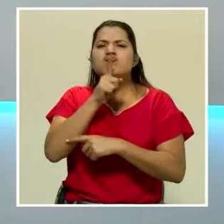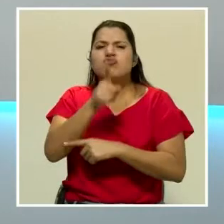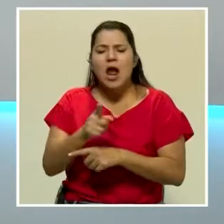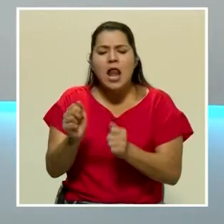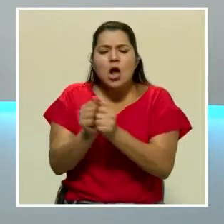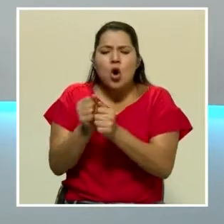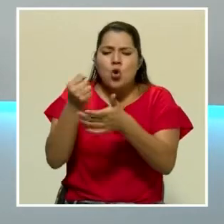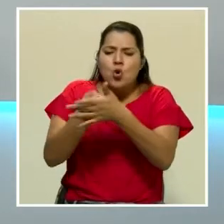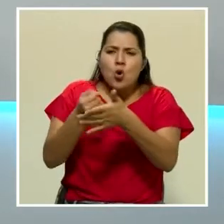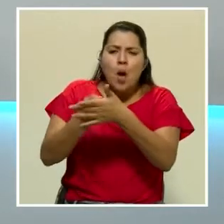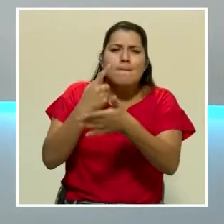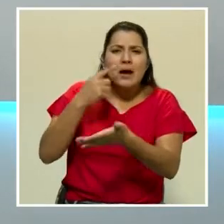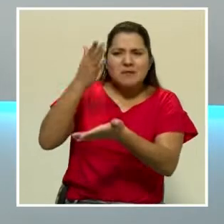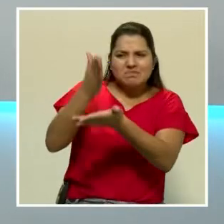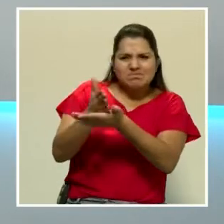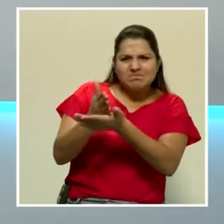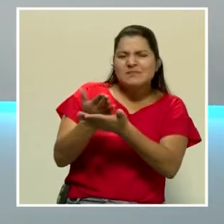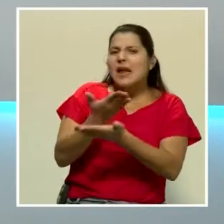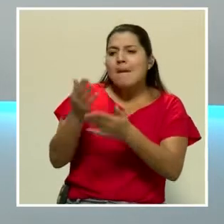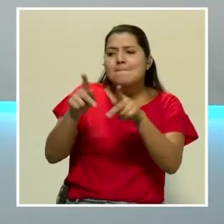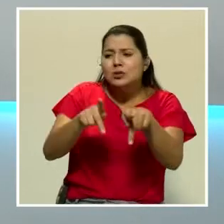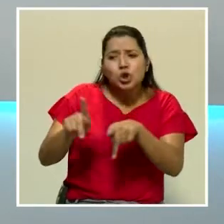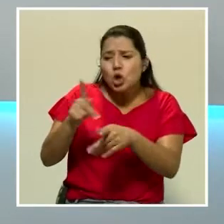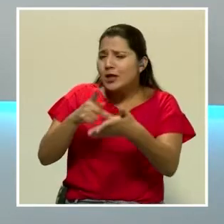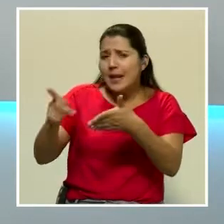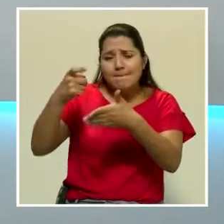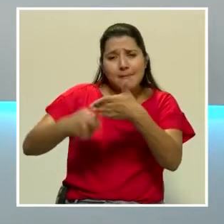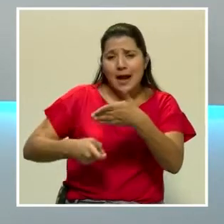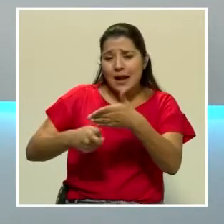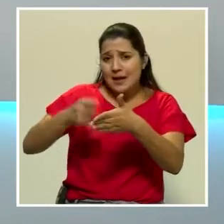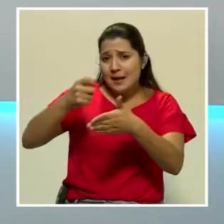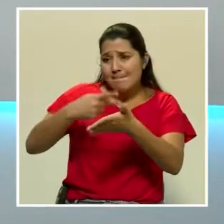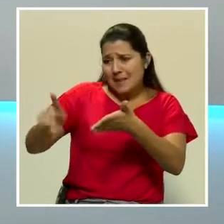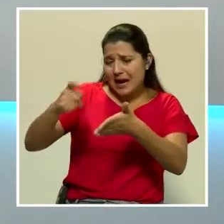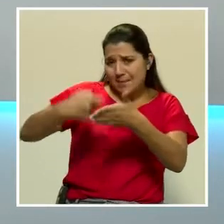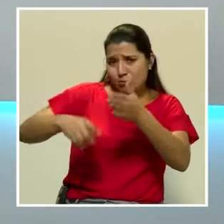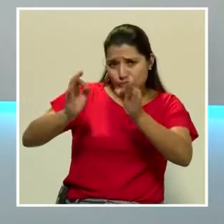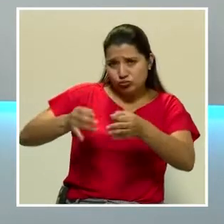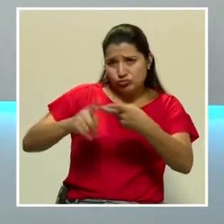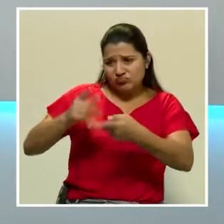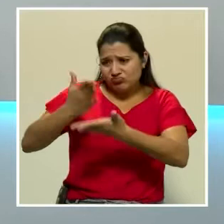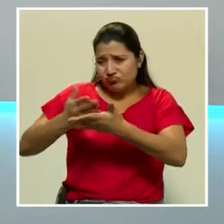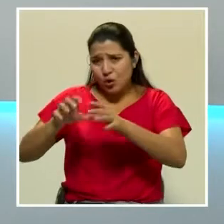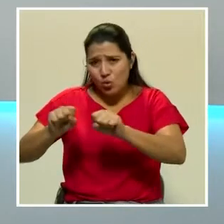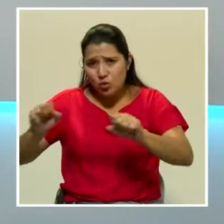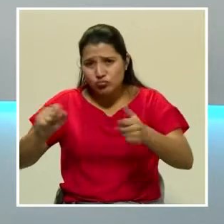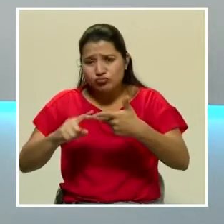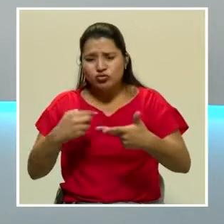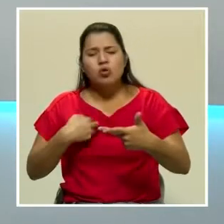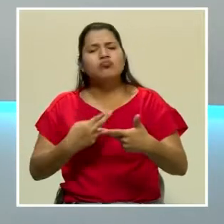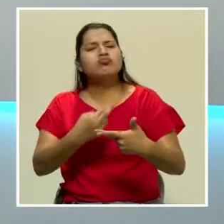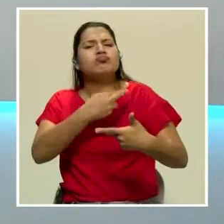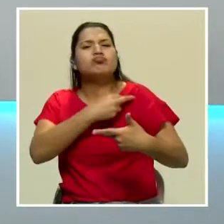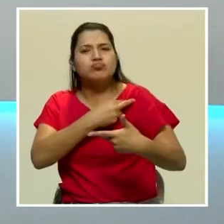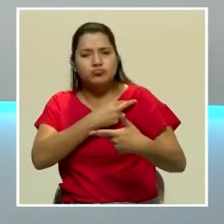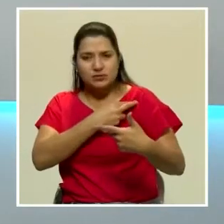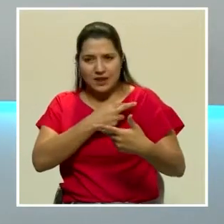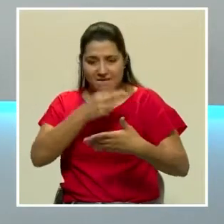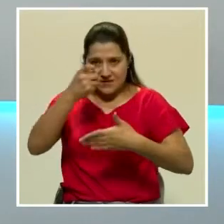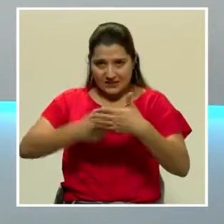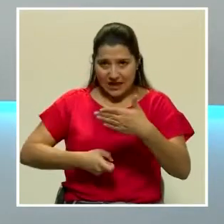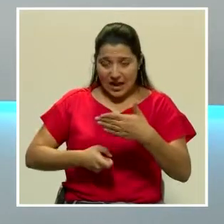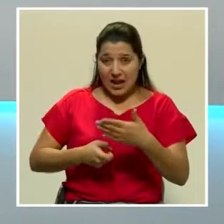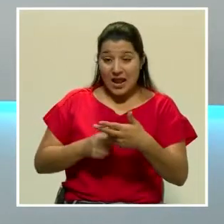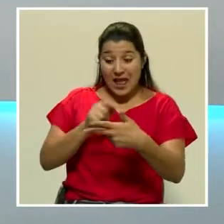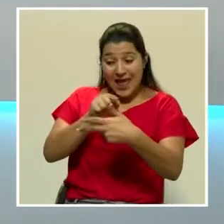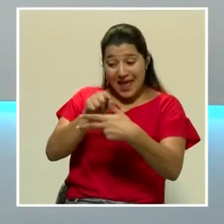la lucha contra la evasión fiscal, el comercio ilícito y la corrupción y en favor de la responsabilidad fiscal. Sin duda, estas son las